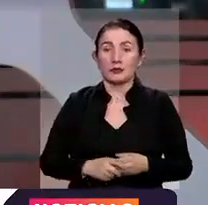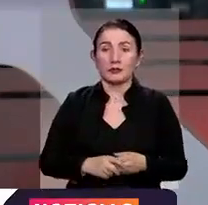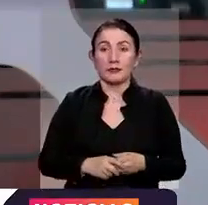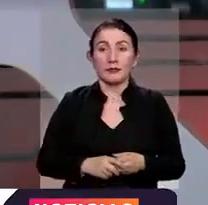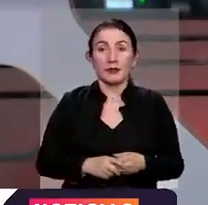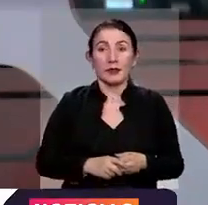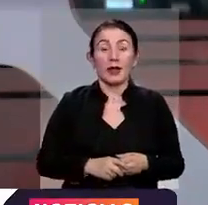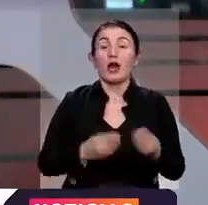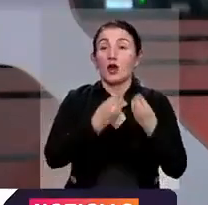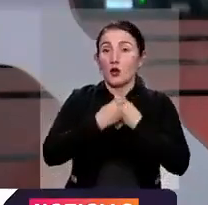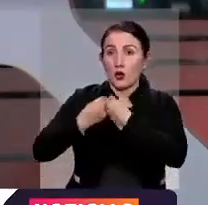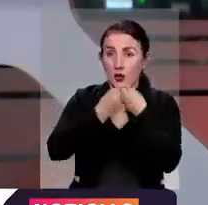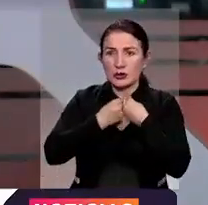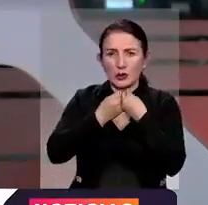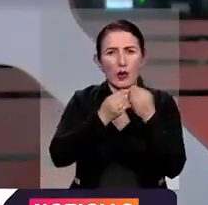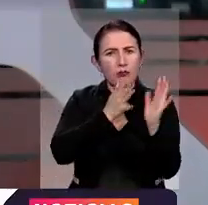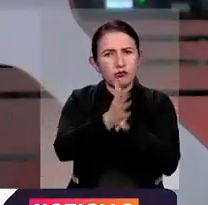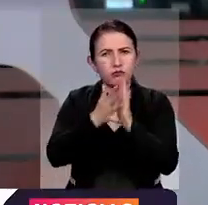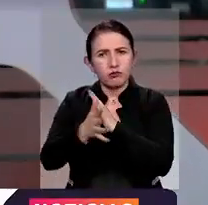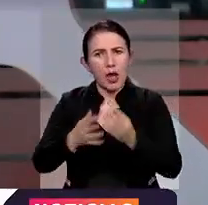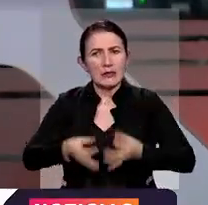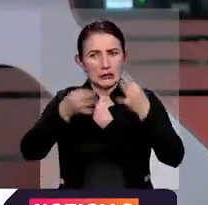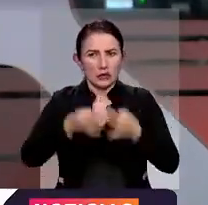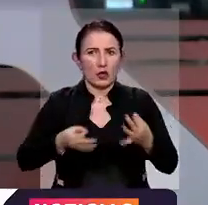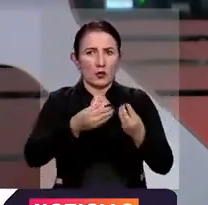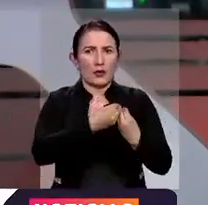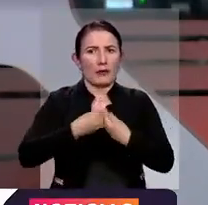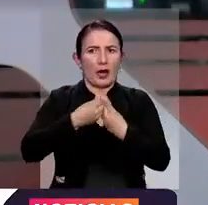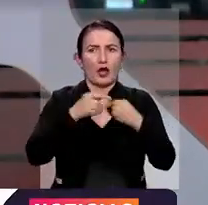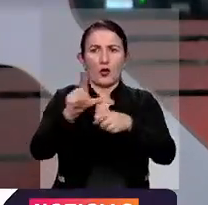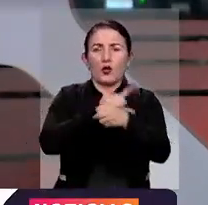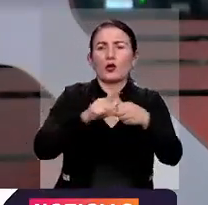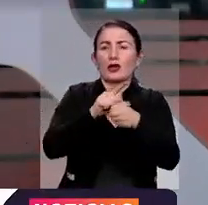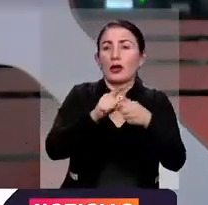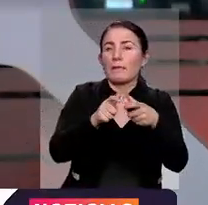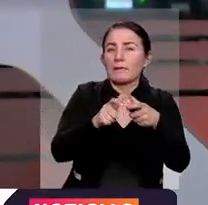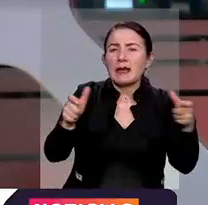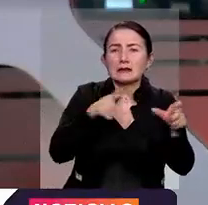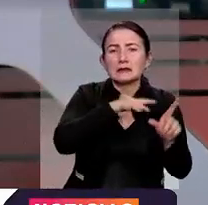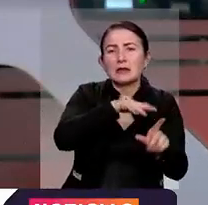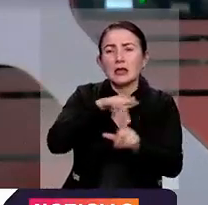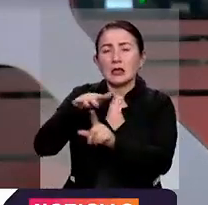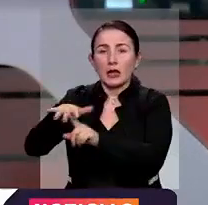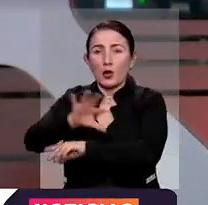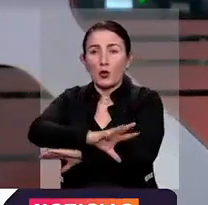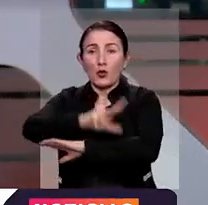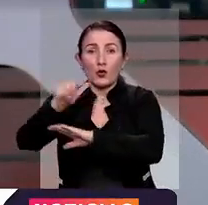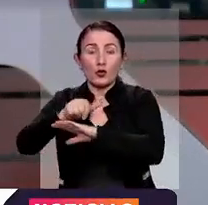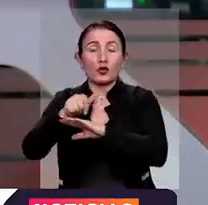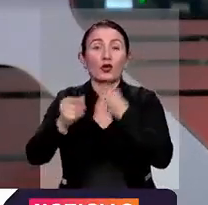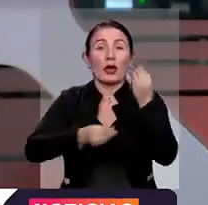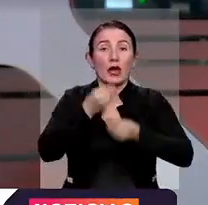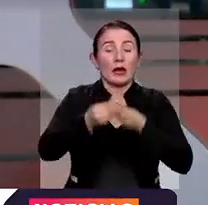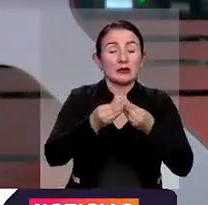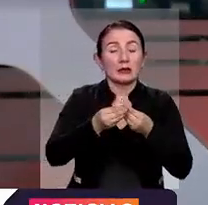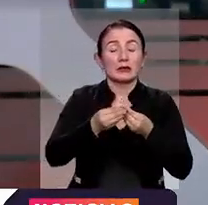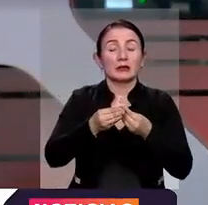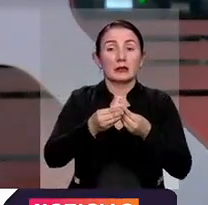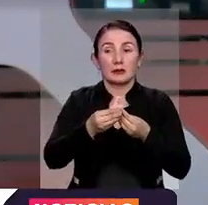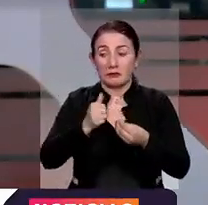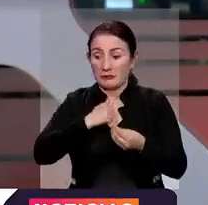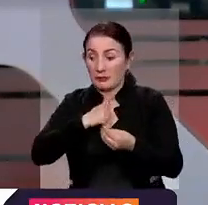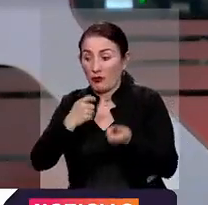Y en este primer consejo también se habló de la seguridad de las localidades, se priorizaron zonas de mayor incidencia en el hurto, receptación de autopartes